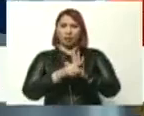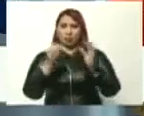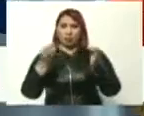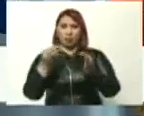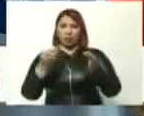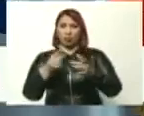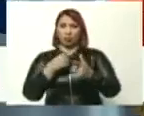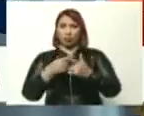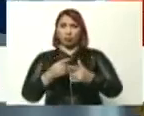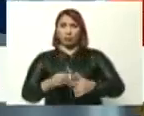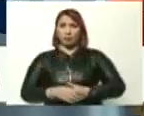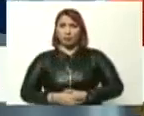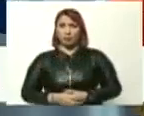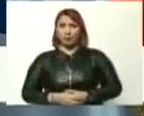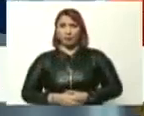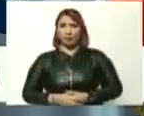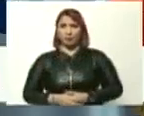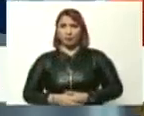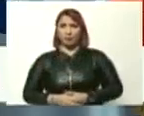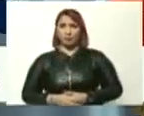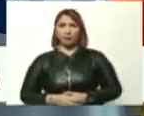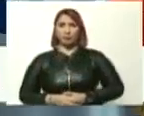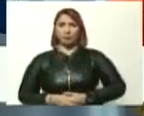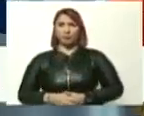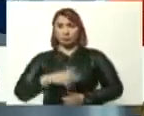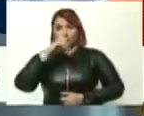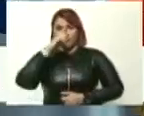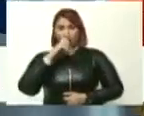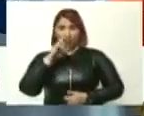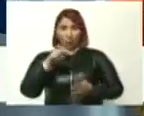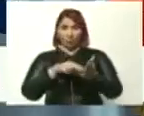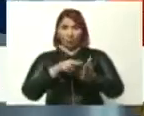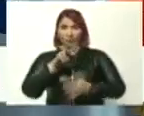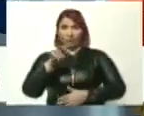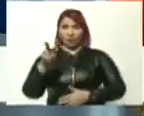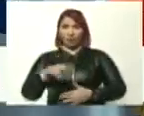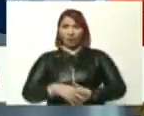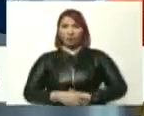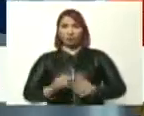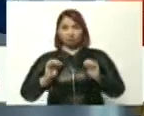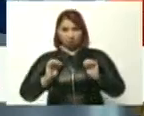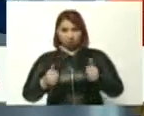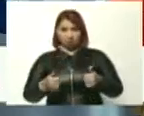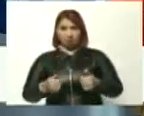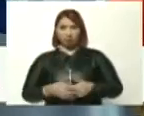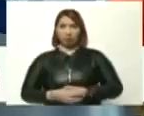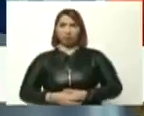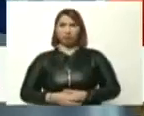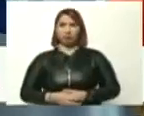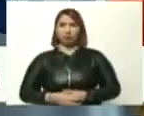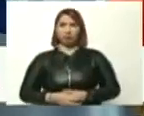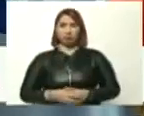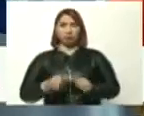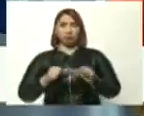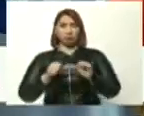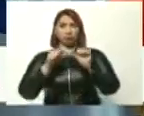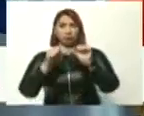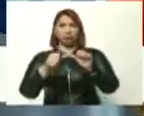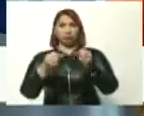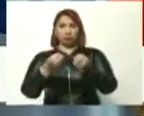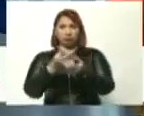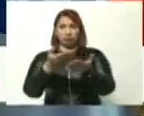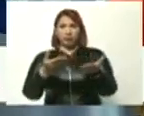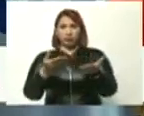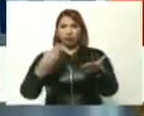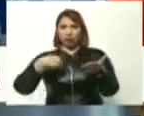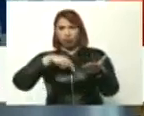pues, este año 2022 que comienza va a seguir siendo para nosotros un año